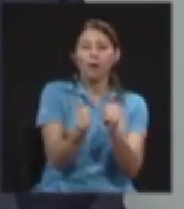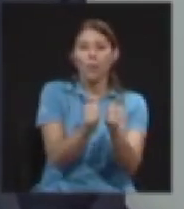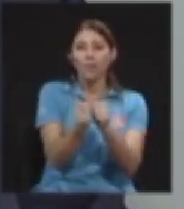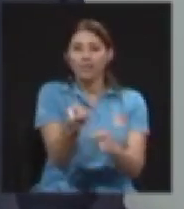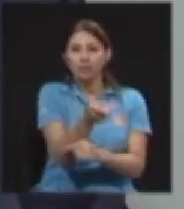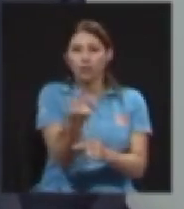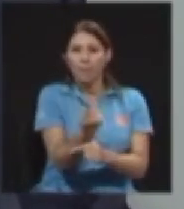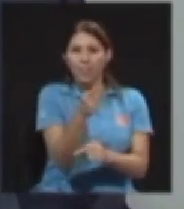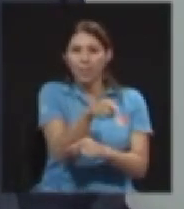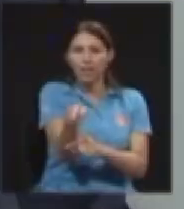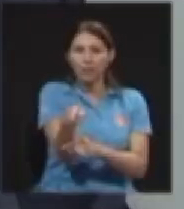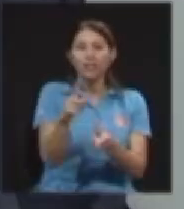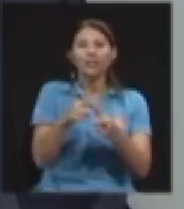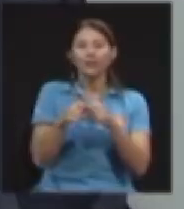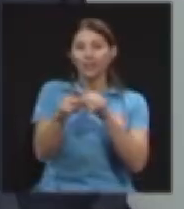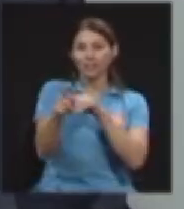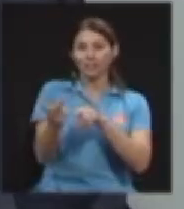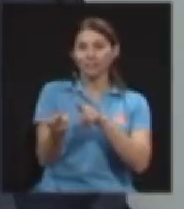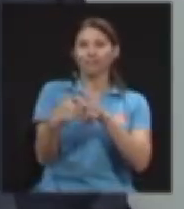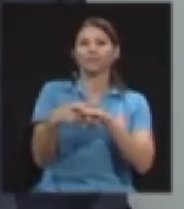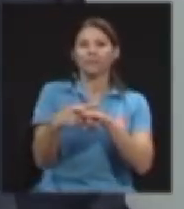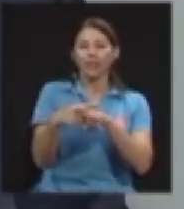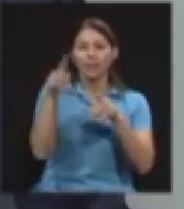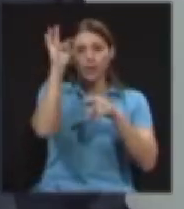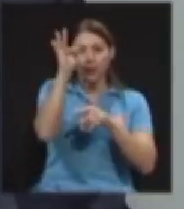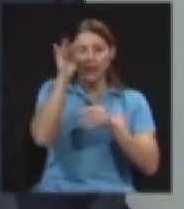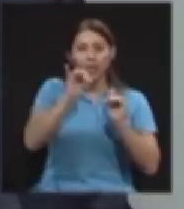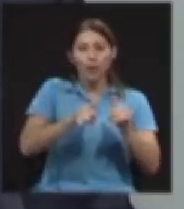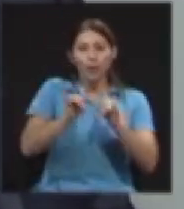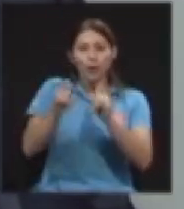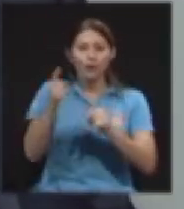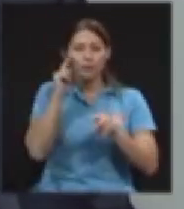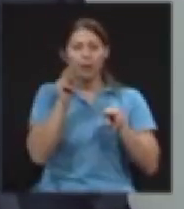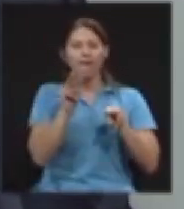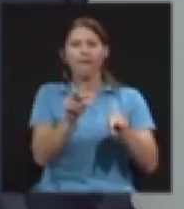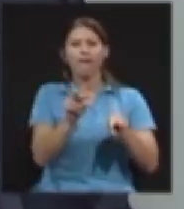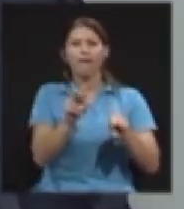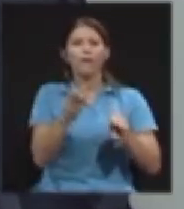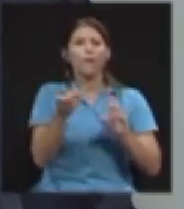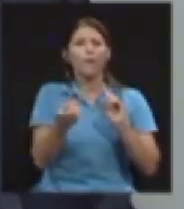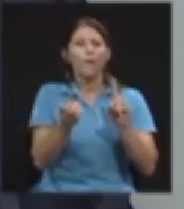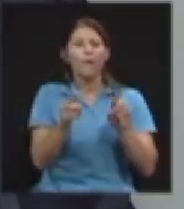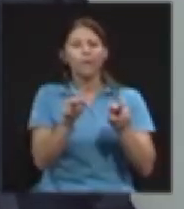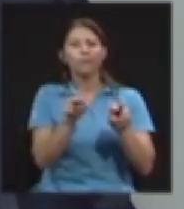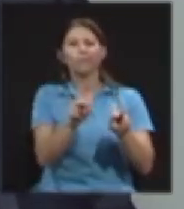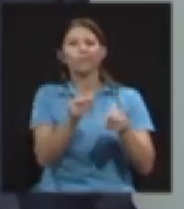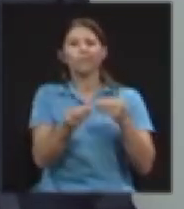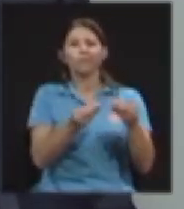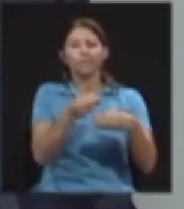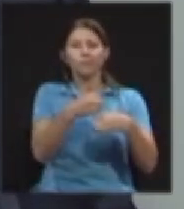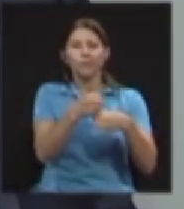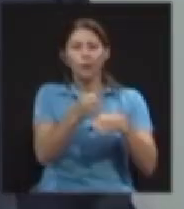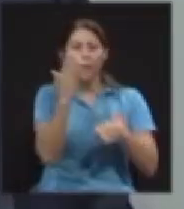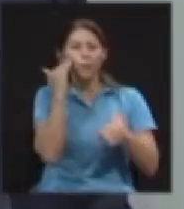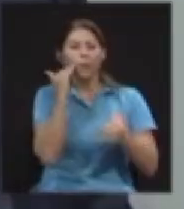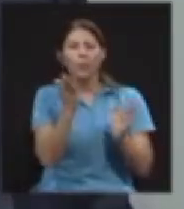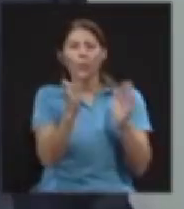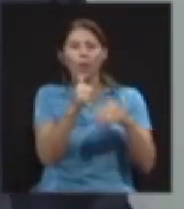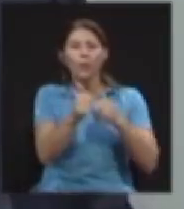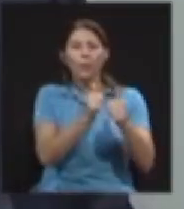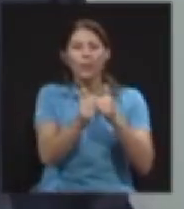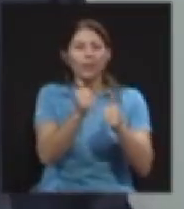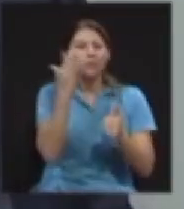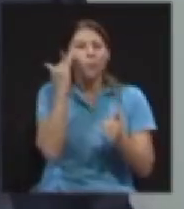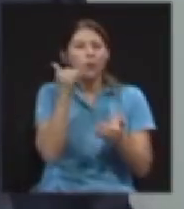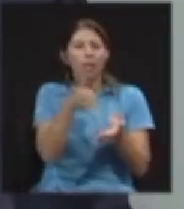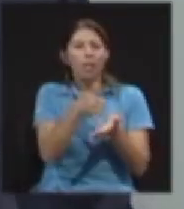para tratar de predecir cuál es el mejor comportamiento de esas empresas, cuáles son los daños que causa la carencia de la competencia y, lo más importante,